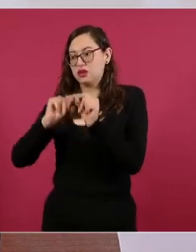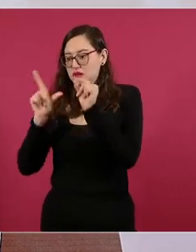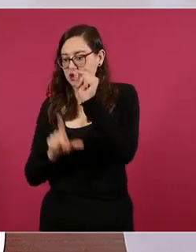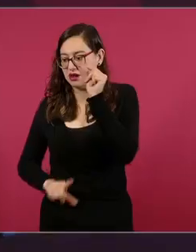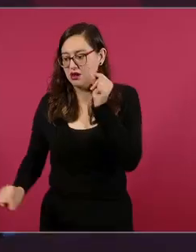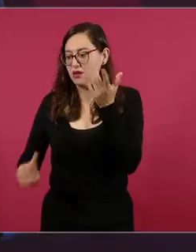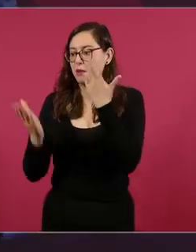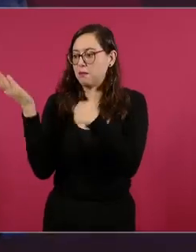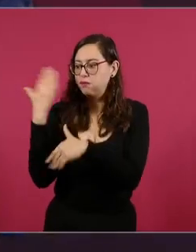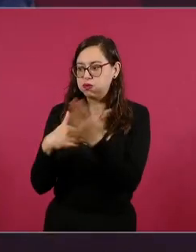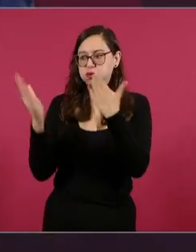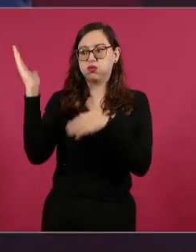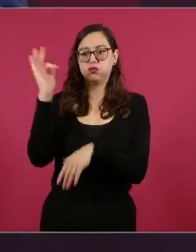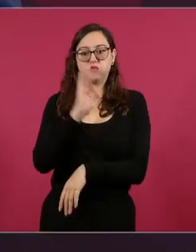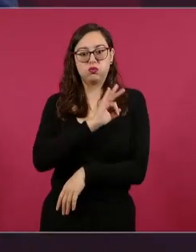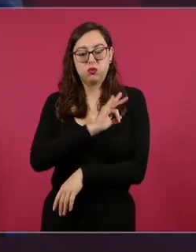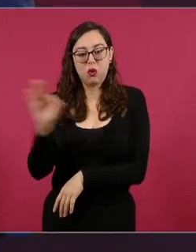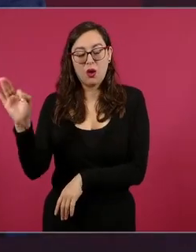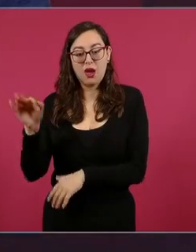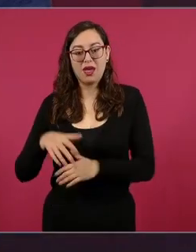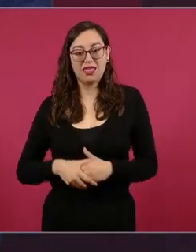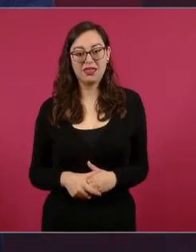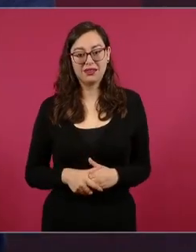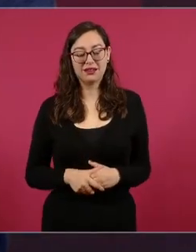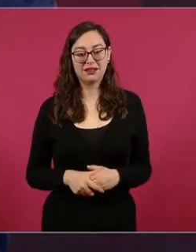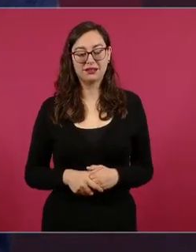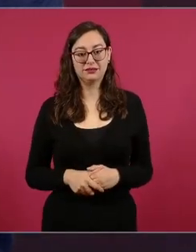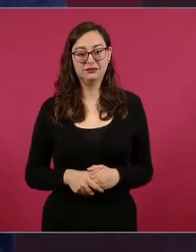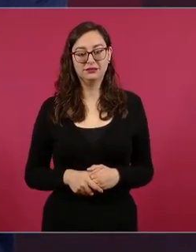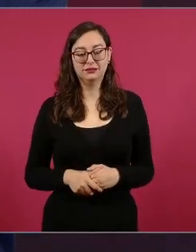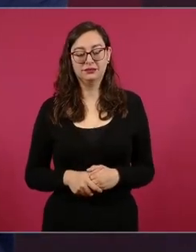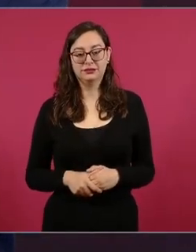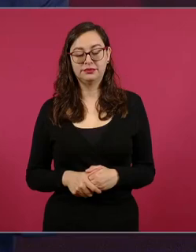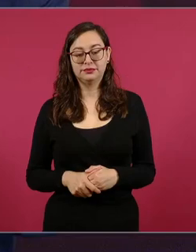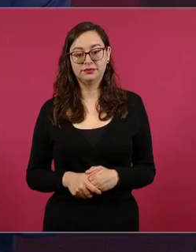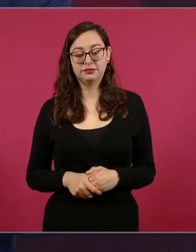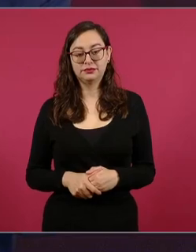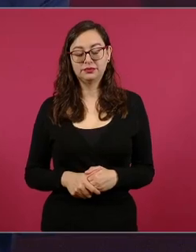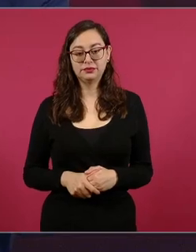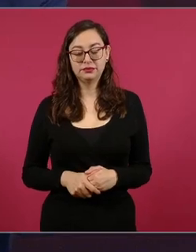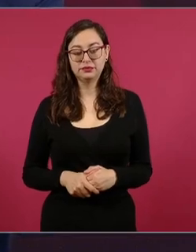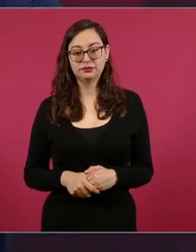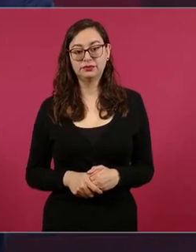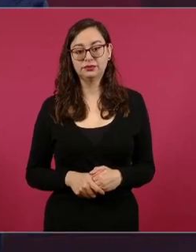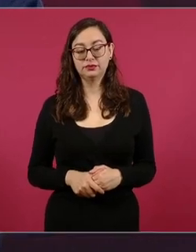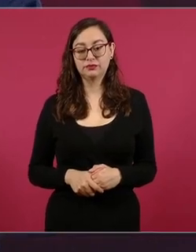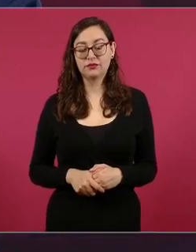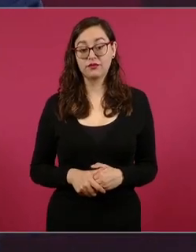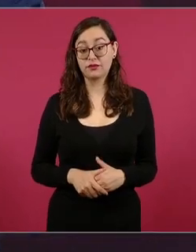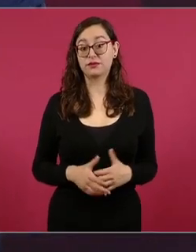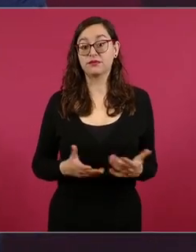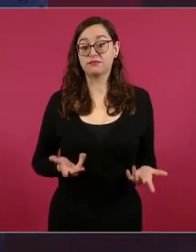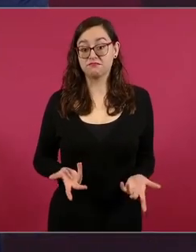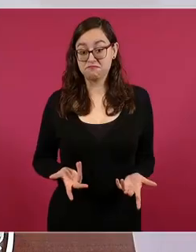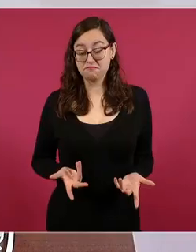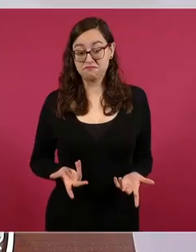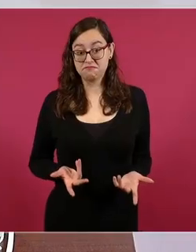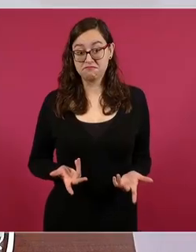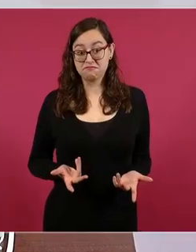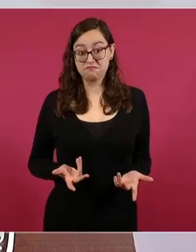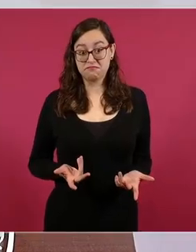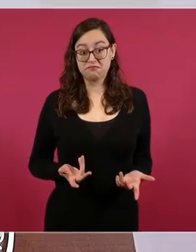Entonces, si se cuenta con los medios de comunicación,